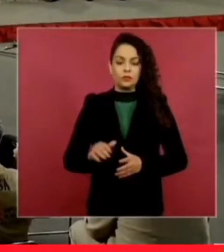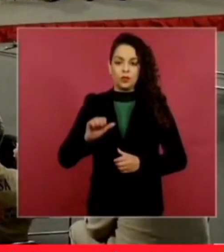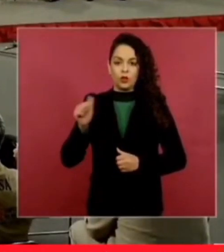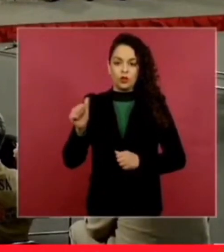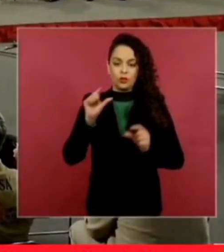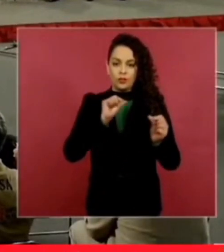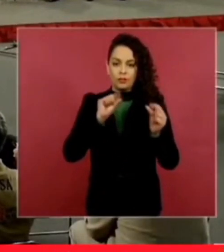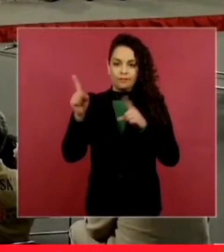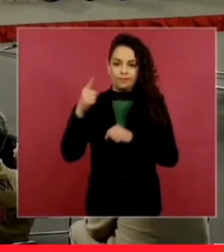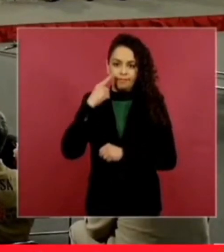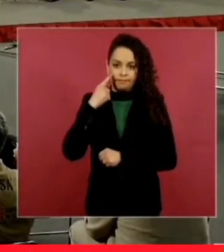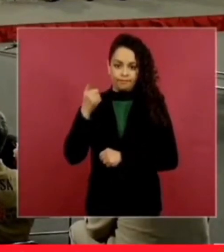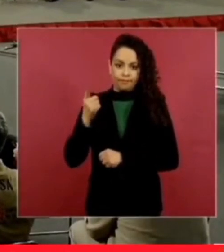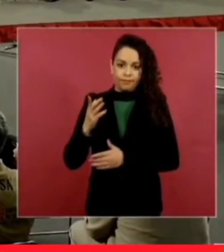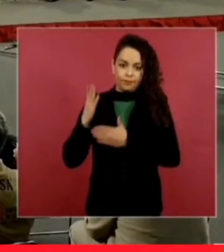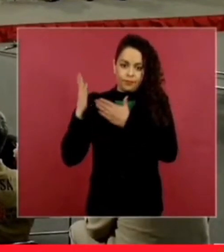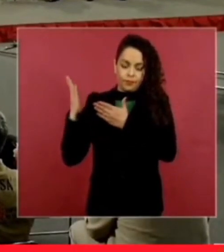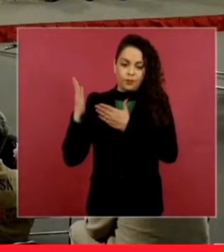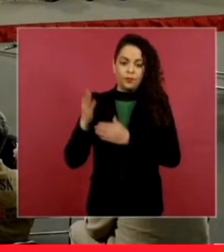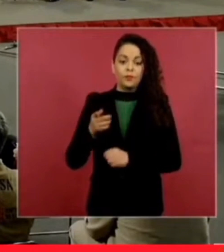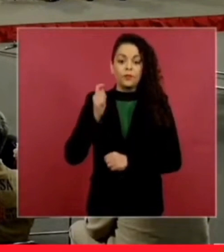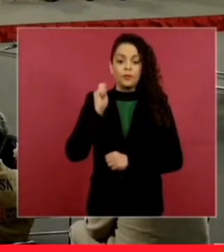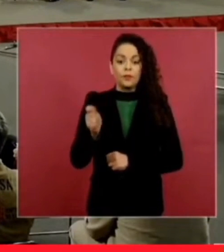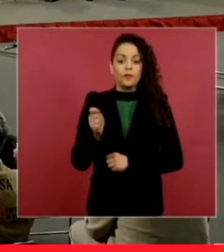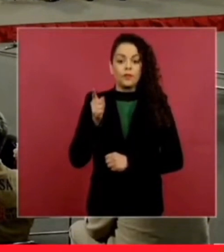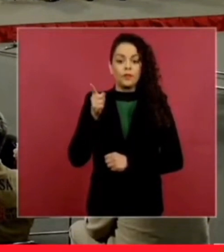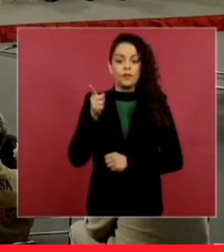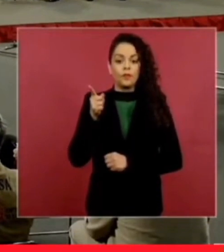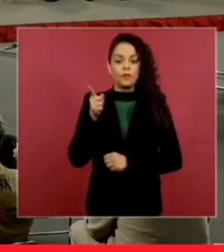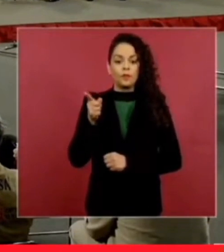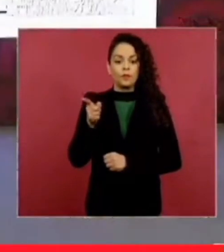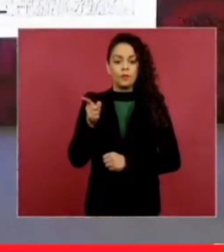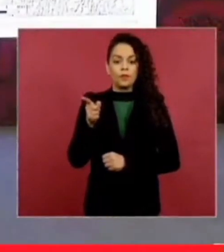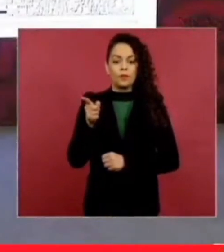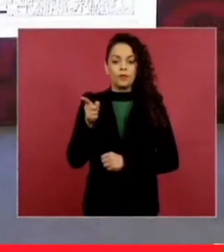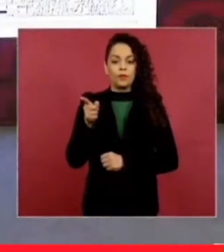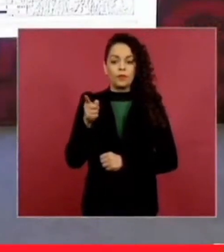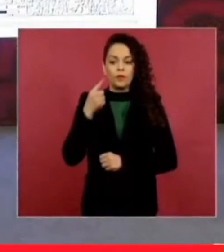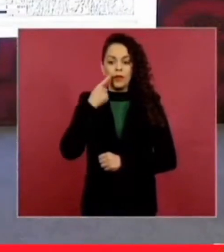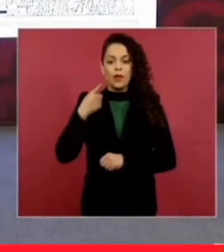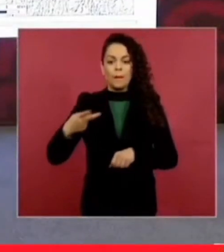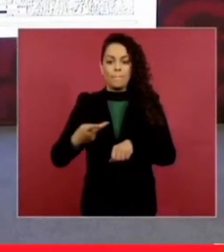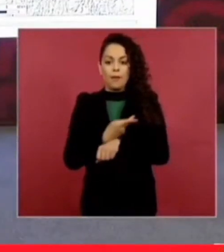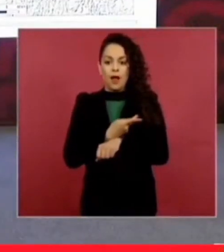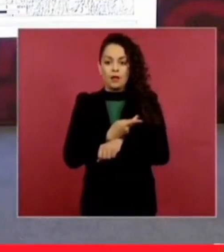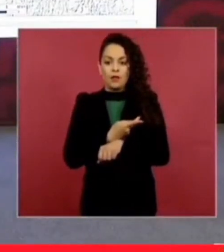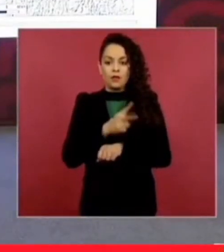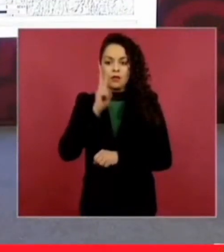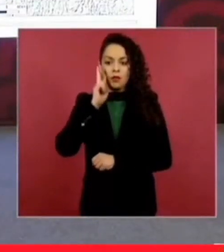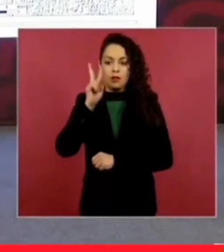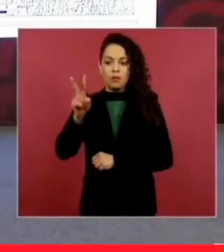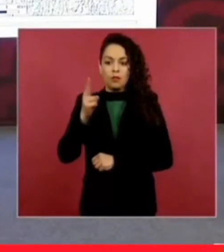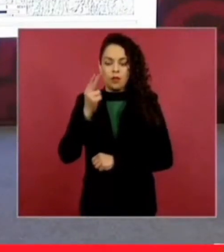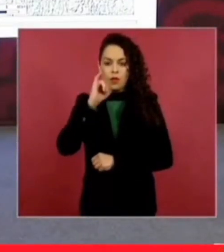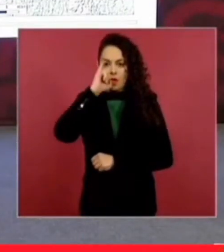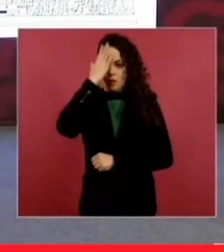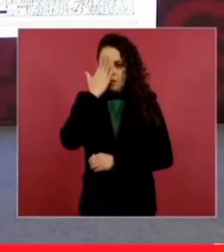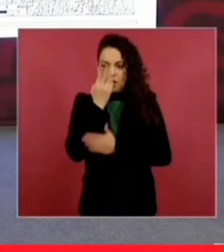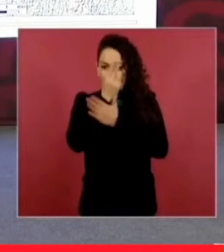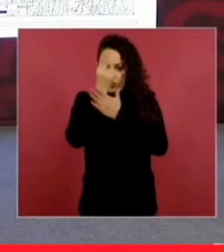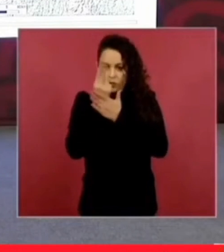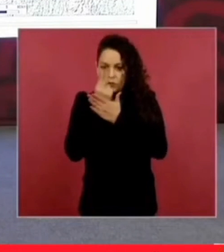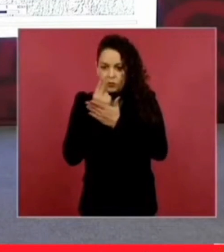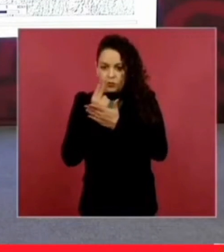Y dando al cauce, aquí también hacemos una simulación de lo que pasa. Ahí está el represo Tinajas, baja por toda